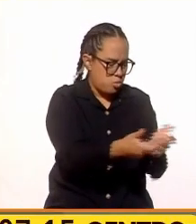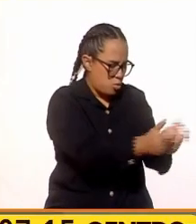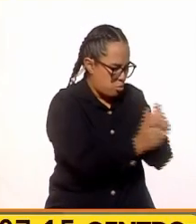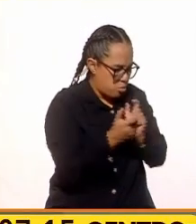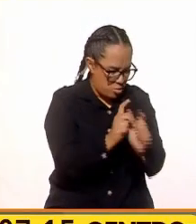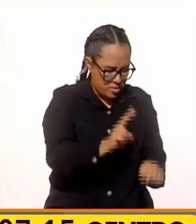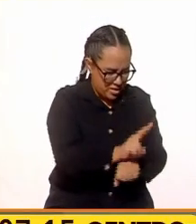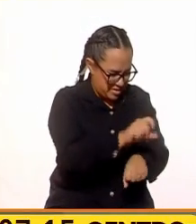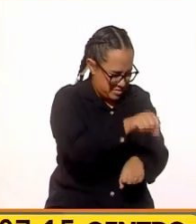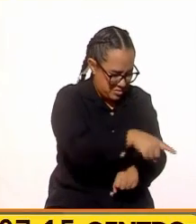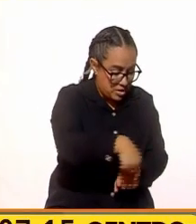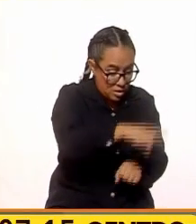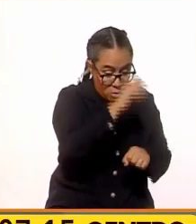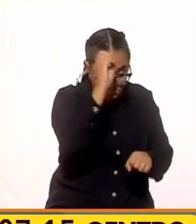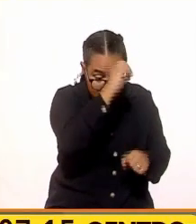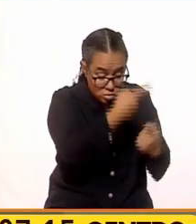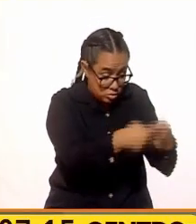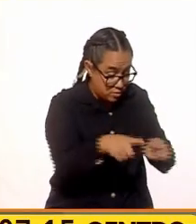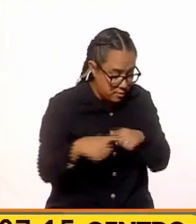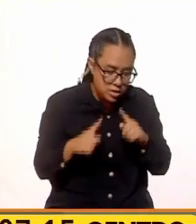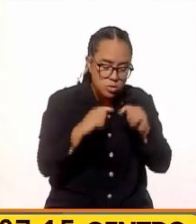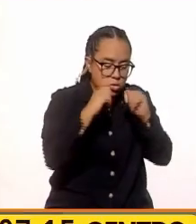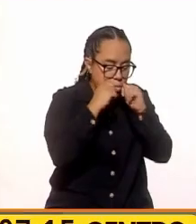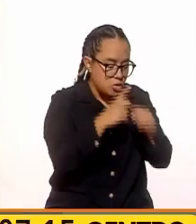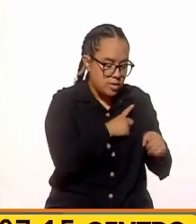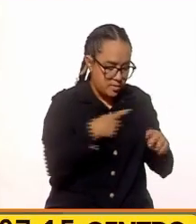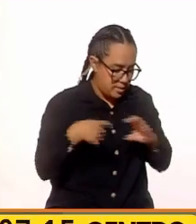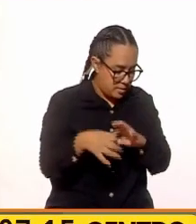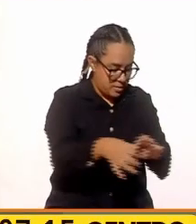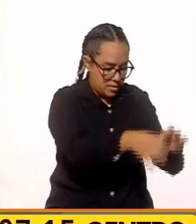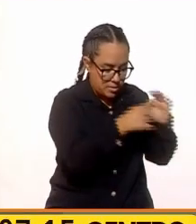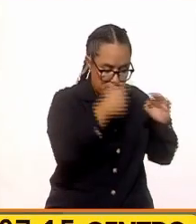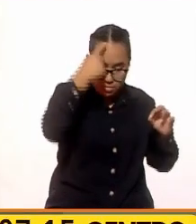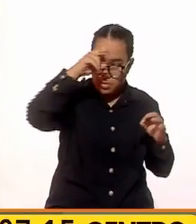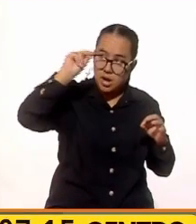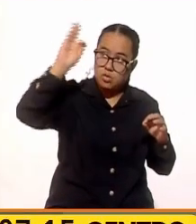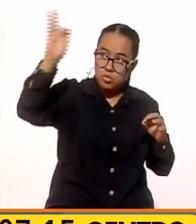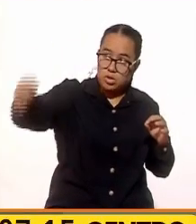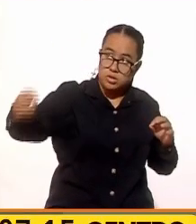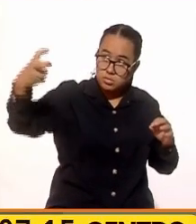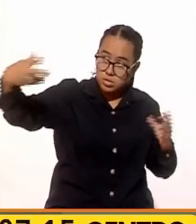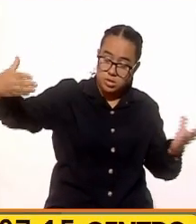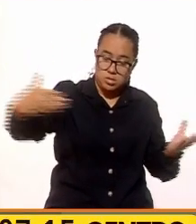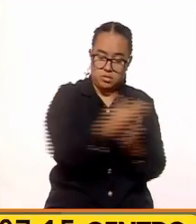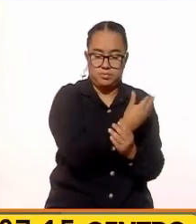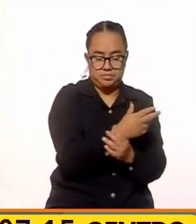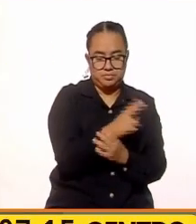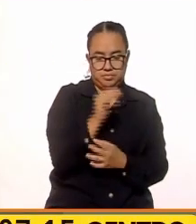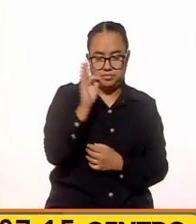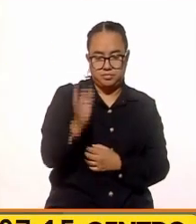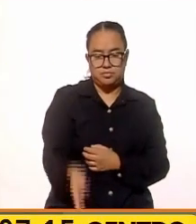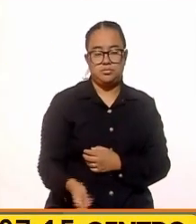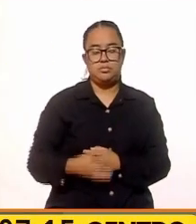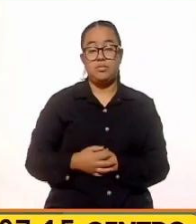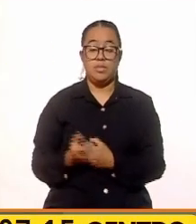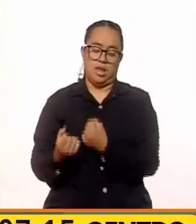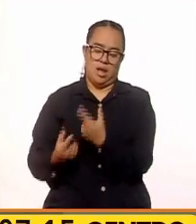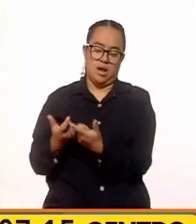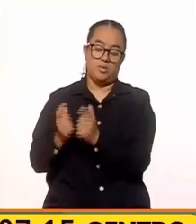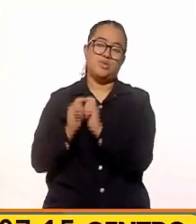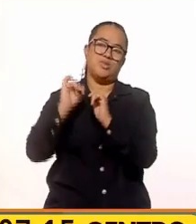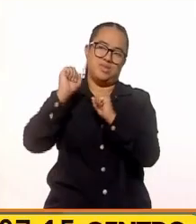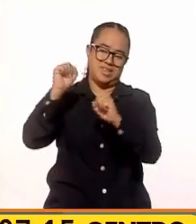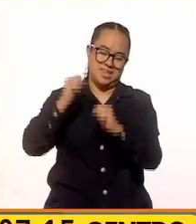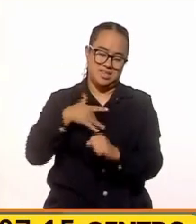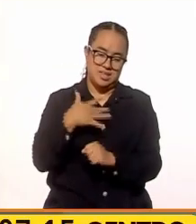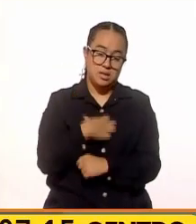venezolanos, debe unirse en un rechazo contra la invasión, a pesar de que un sector lo celebre. Creo que lo